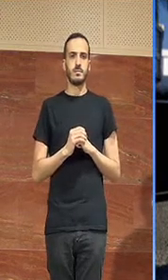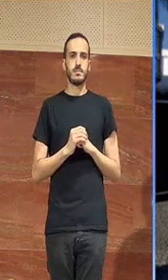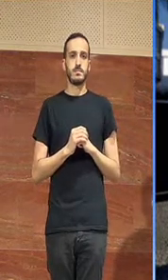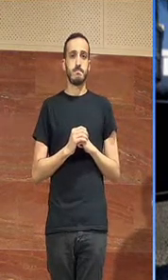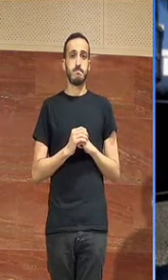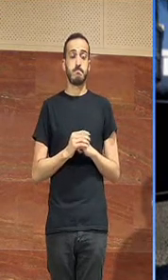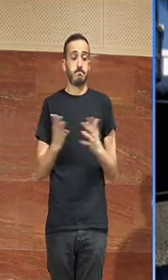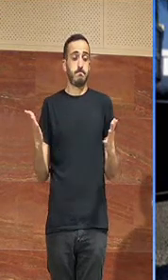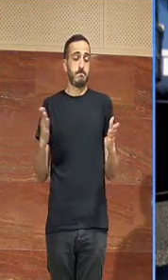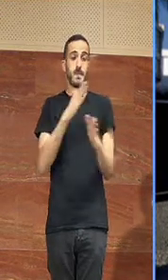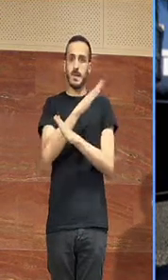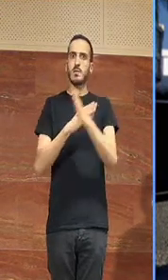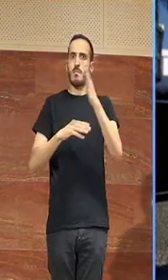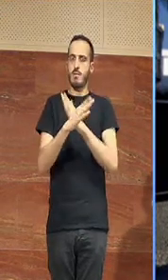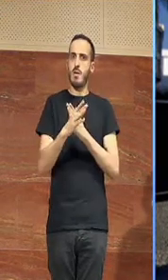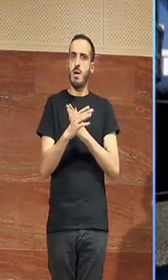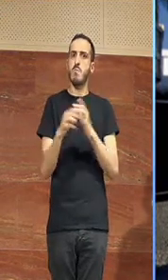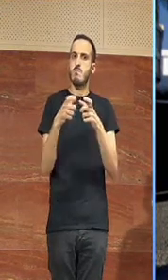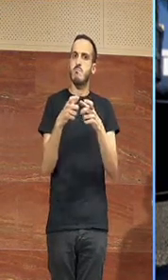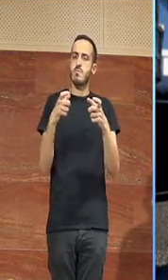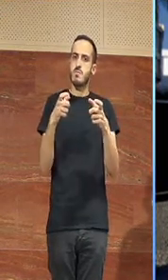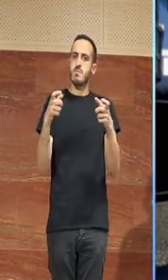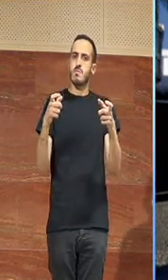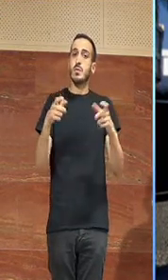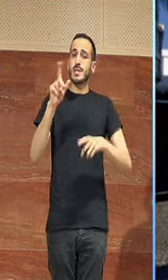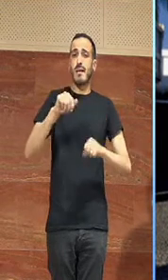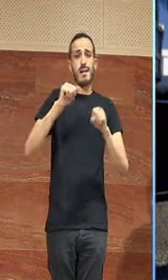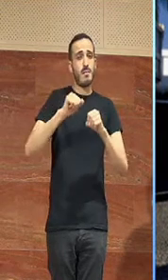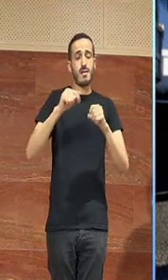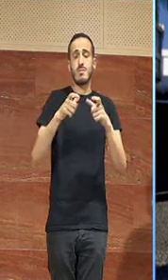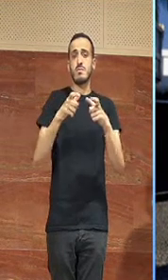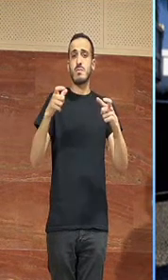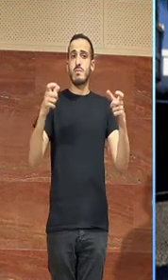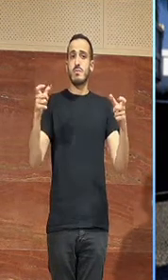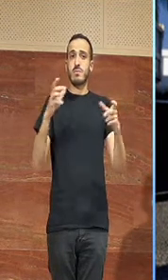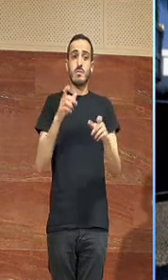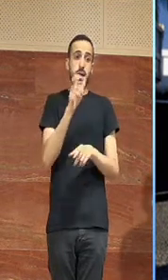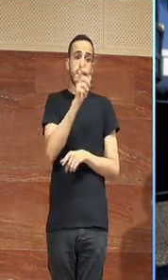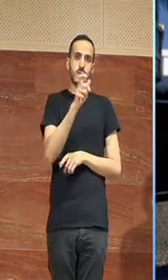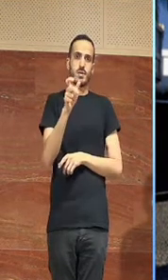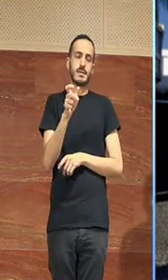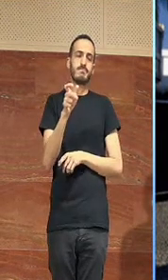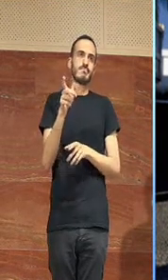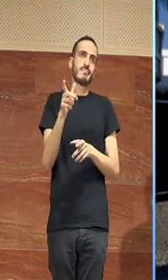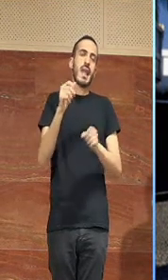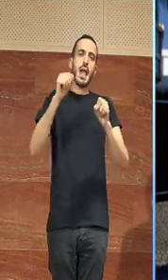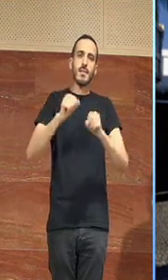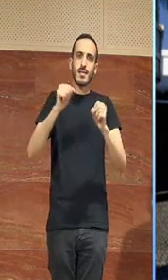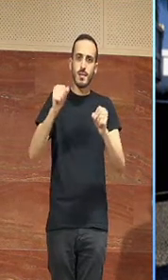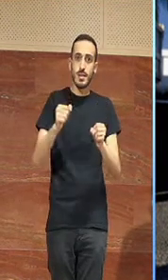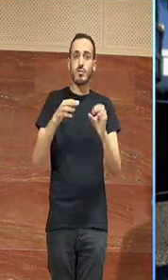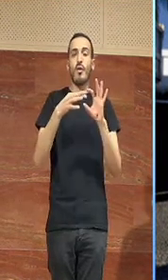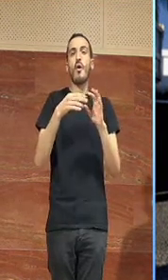La discapacidad está creciendo, como habíamos visto, el envejecimiento de la población está aumentando y todo aquello que viene asociado con